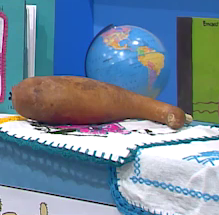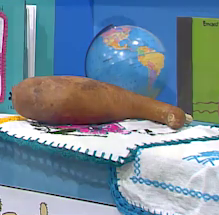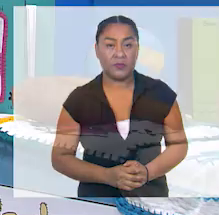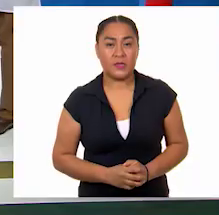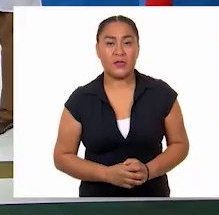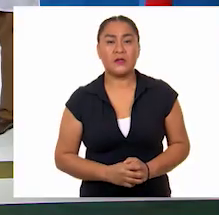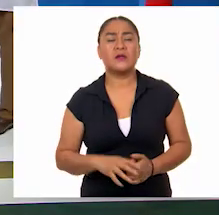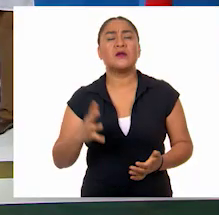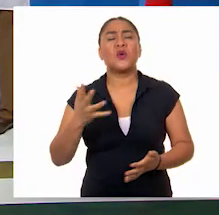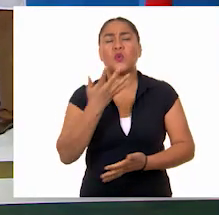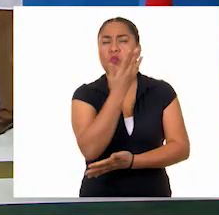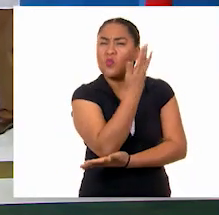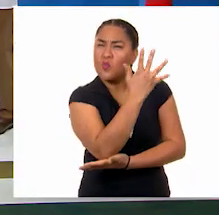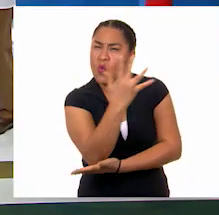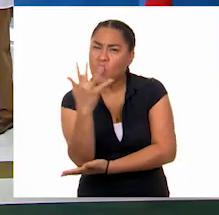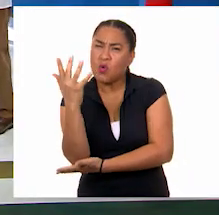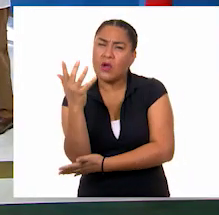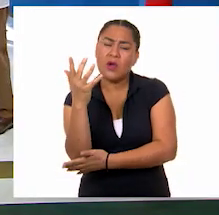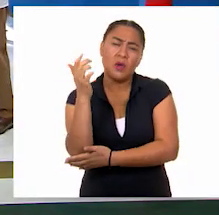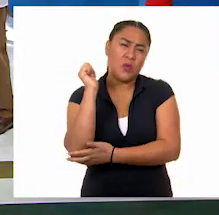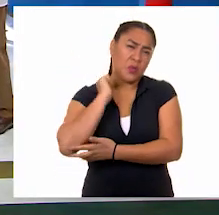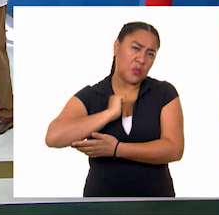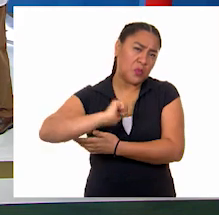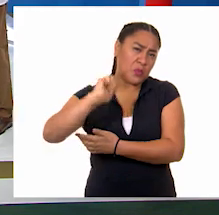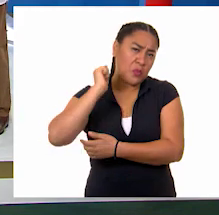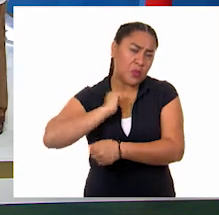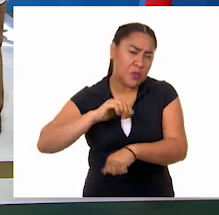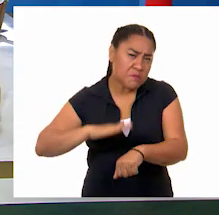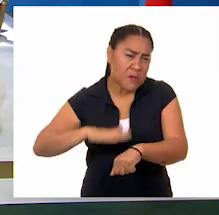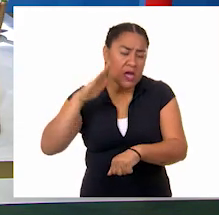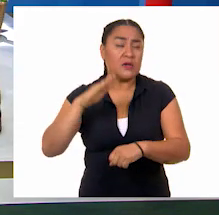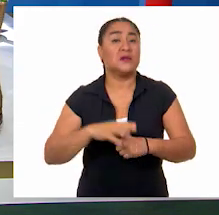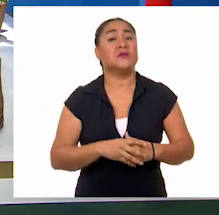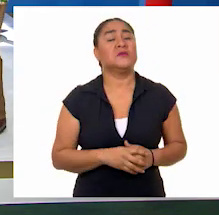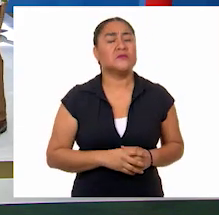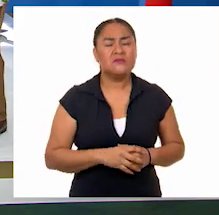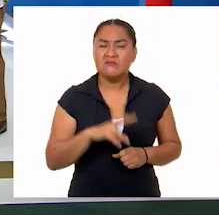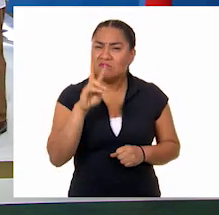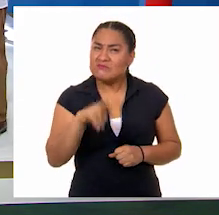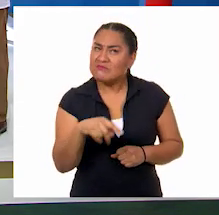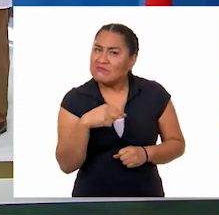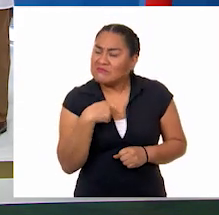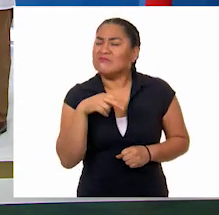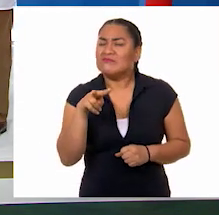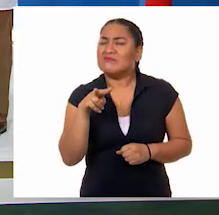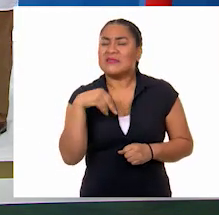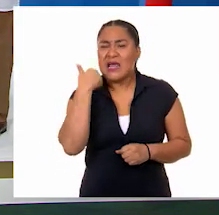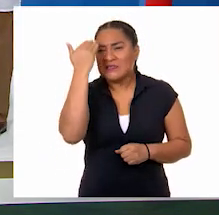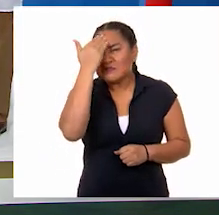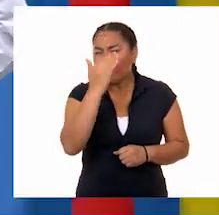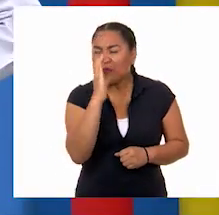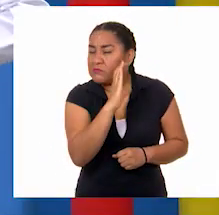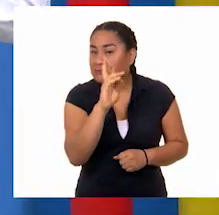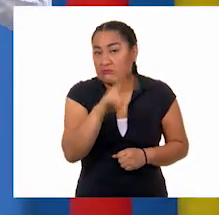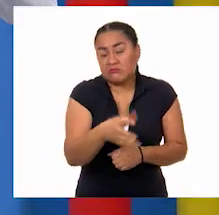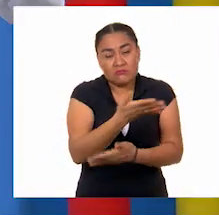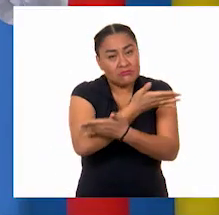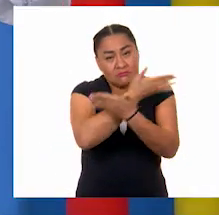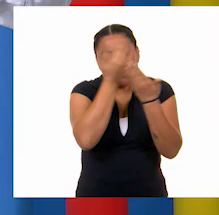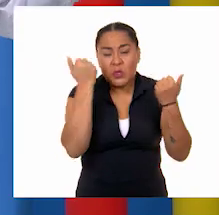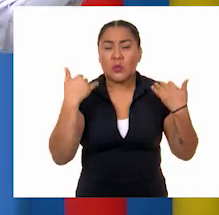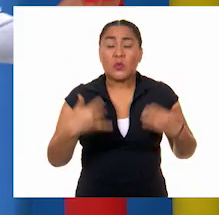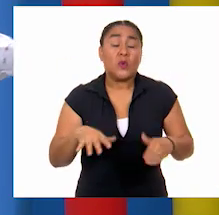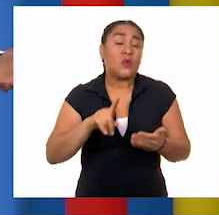¿El bosque más antiguo? Eso despierta mucho mi curiosidad, maestro, porque desconocemos muchas de